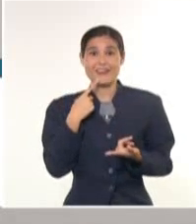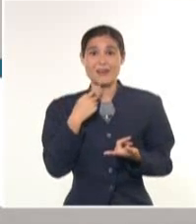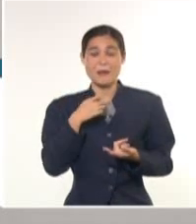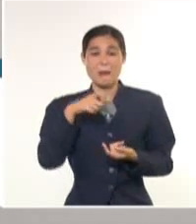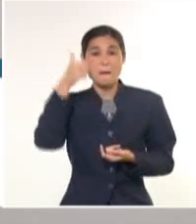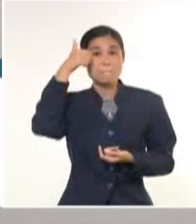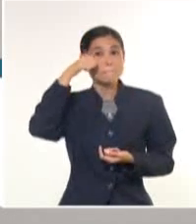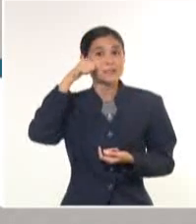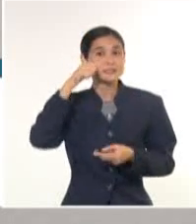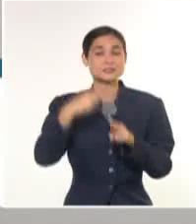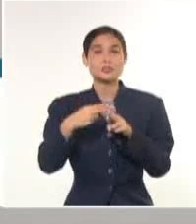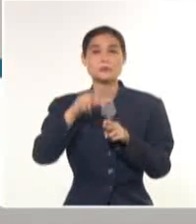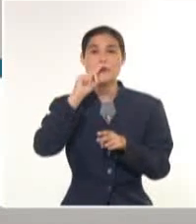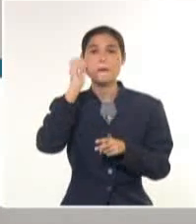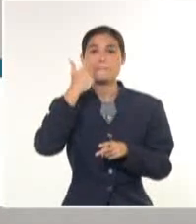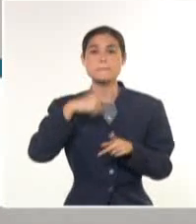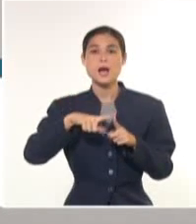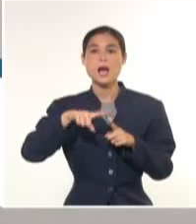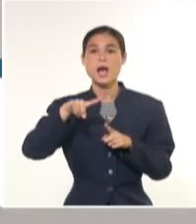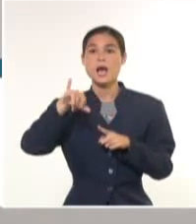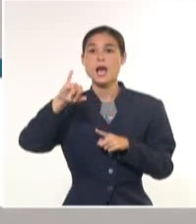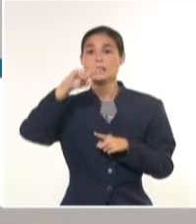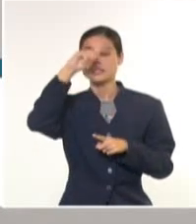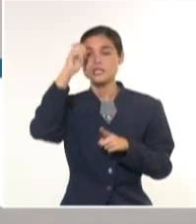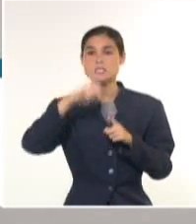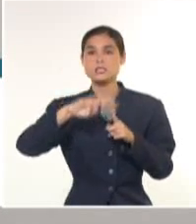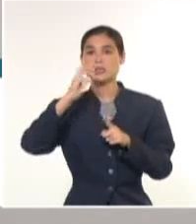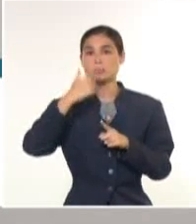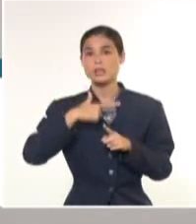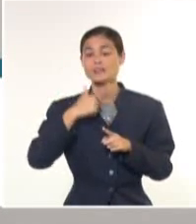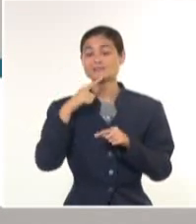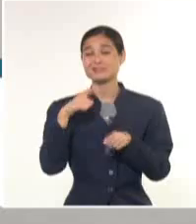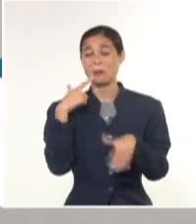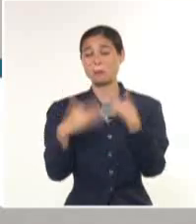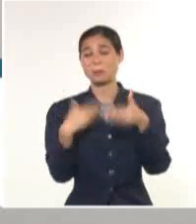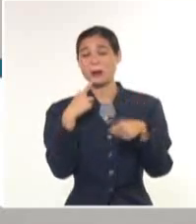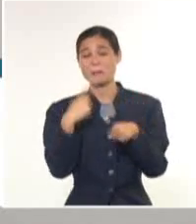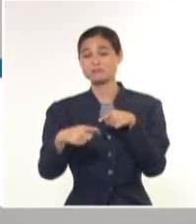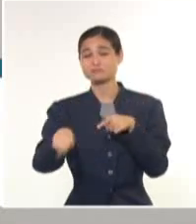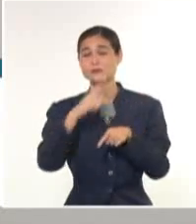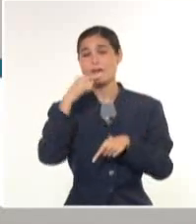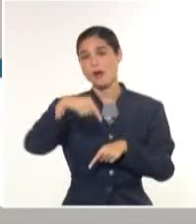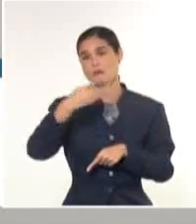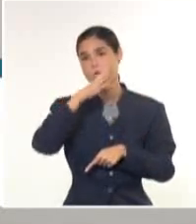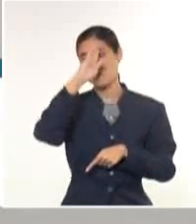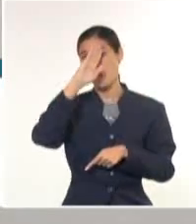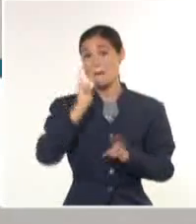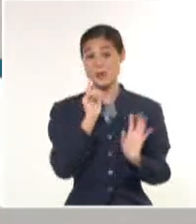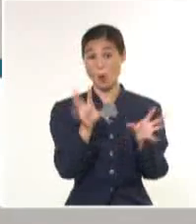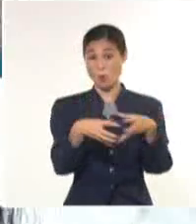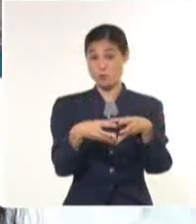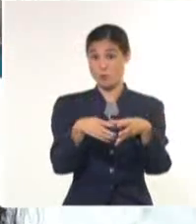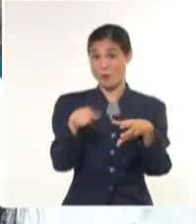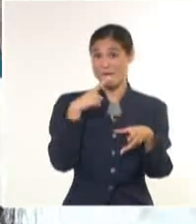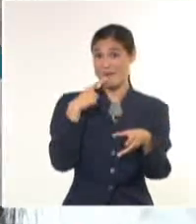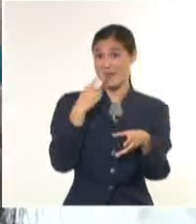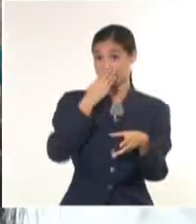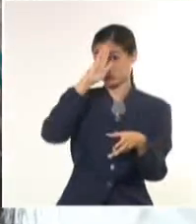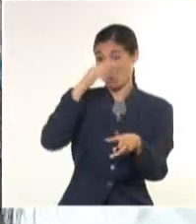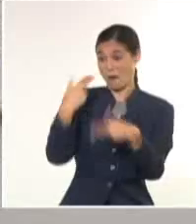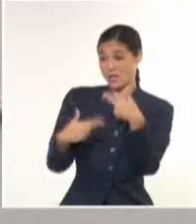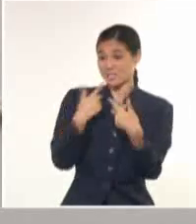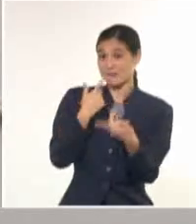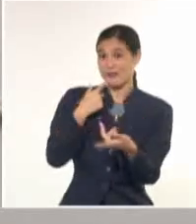10 de marzo. Se lanzaron a una acción donde estaban seguros de que podían perder la vida. Hay que leer el testamento político de José Antonio.